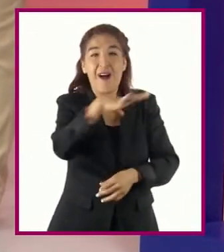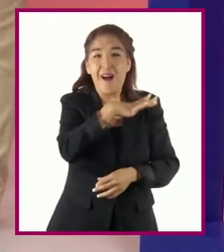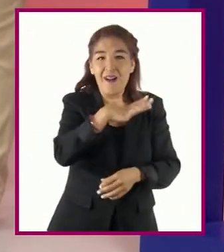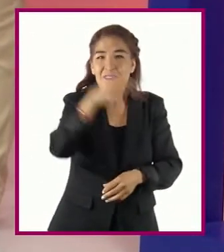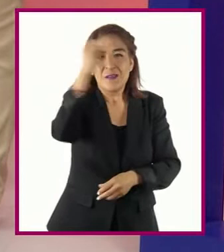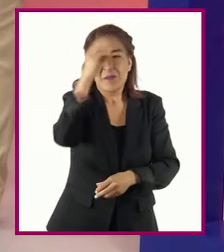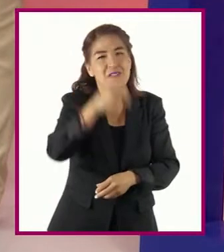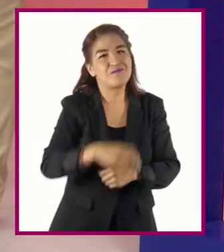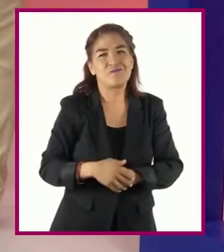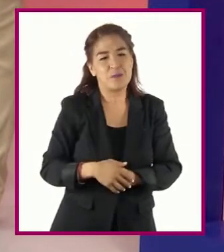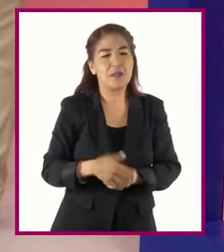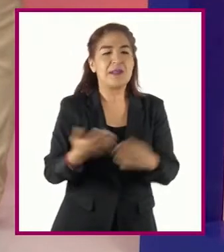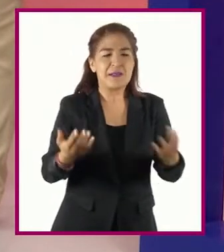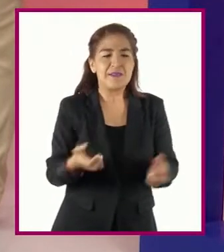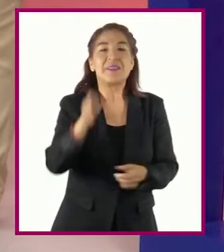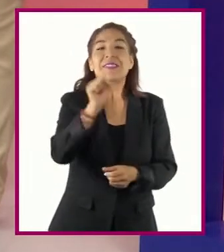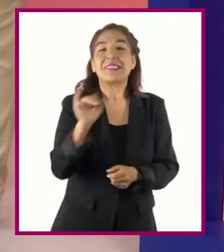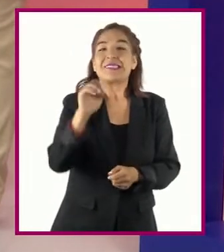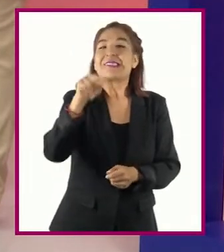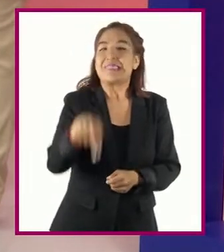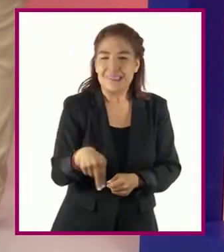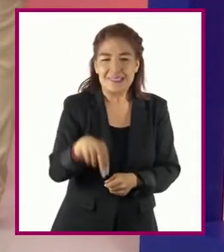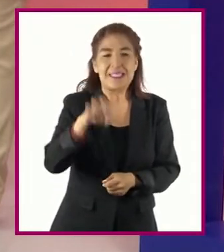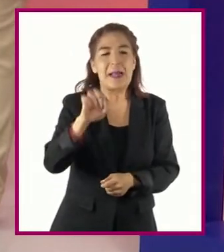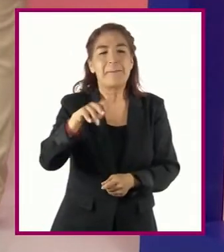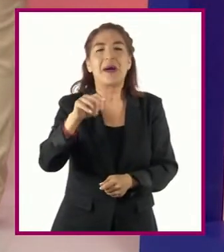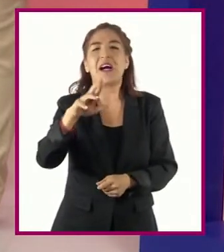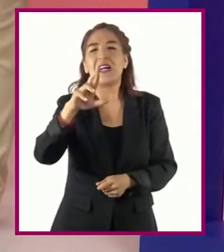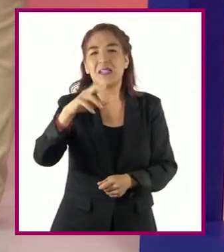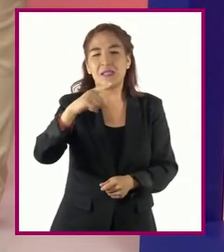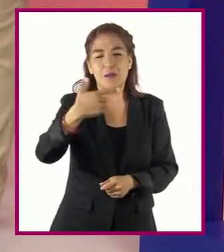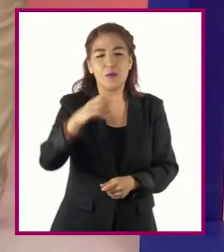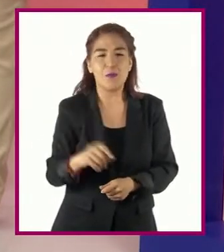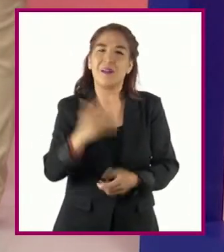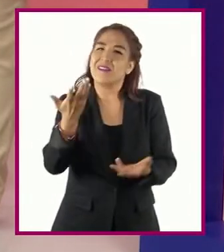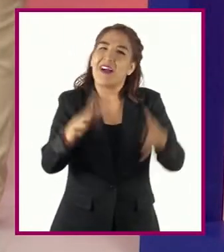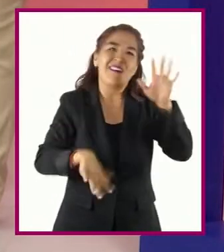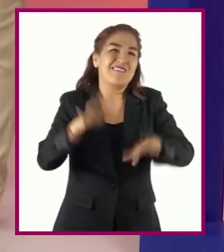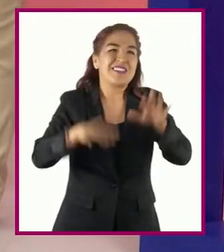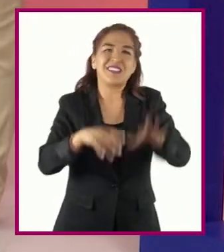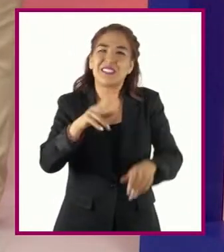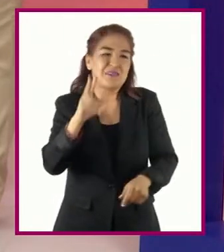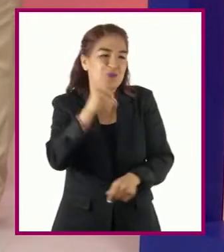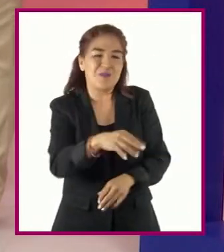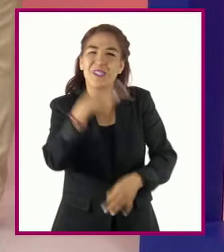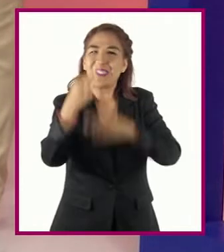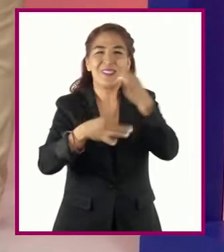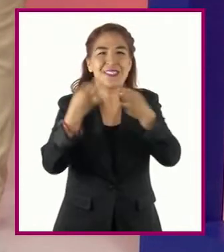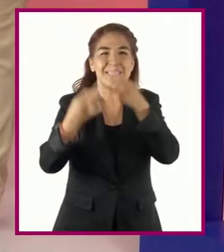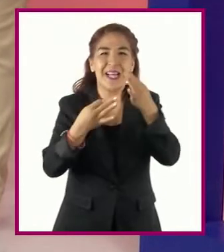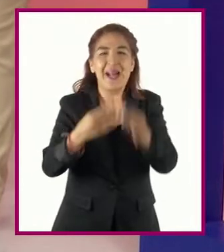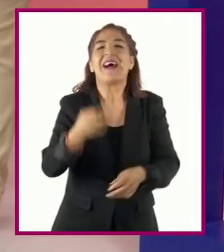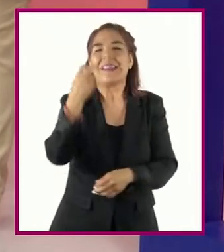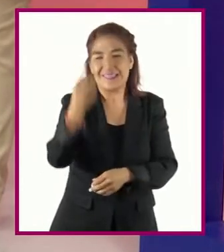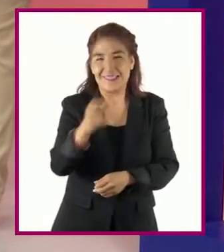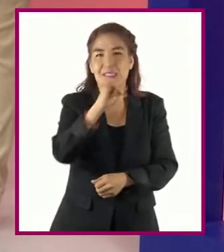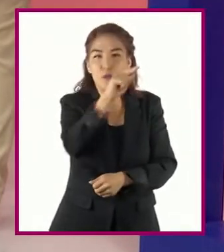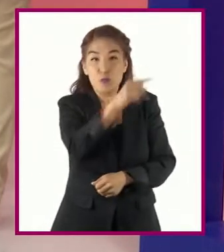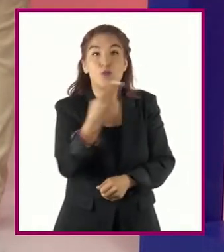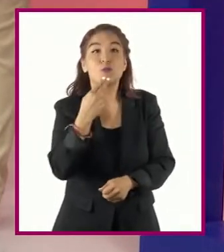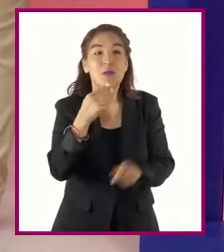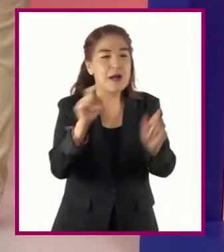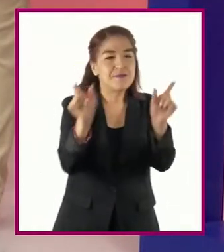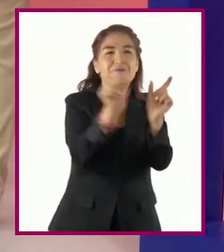Dije, sin embargo, profesora, hay ocasiones en que no la encontramos. efectivamente, utilizaste